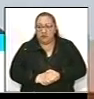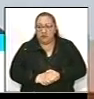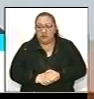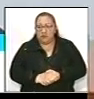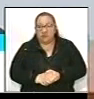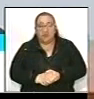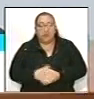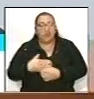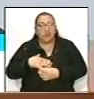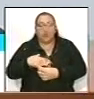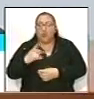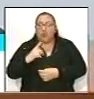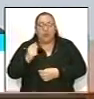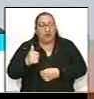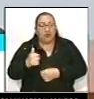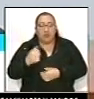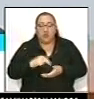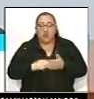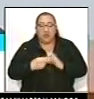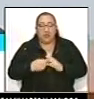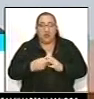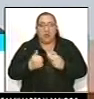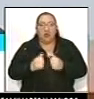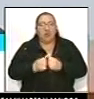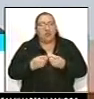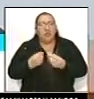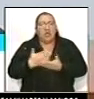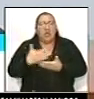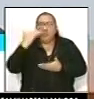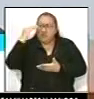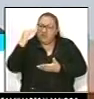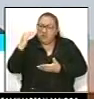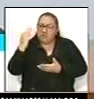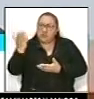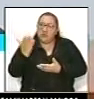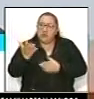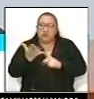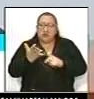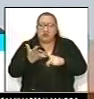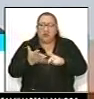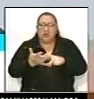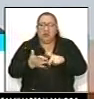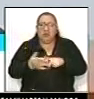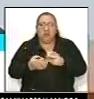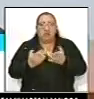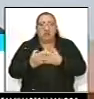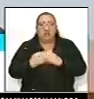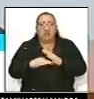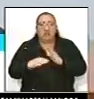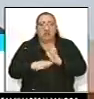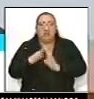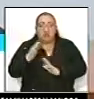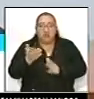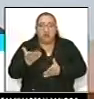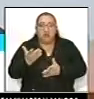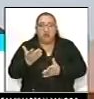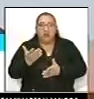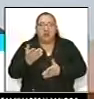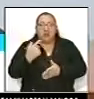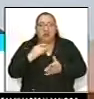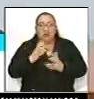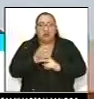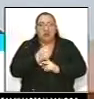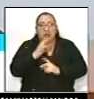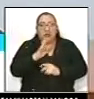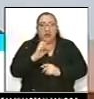injusto que sea con muchos requisitos tan complicados de tener medio superior o tercio superior para poder